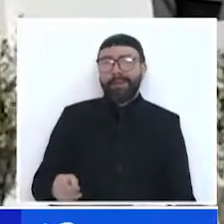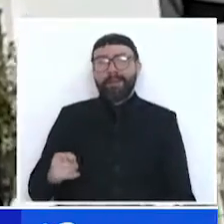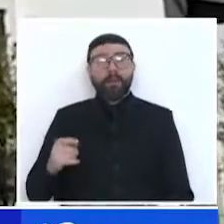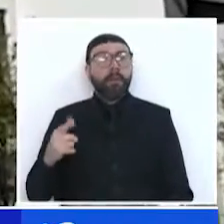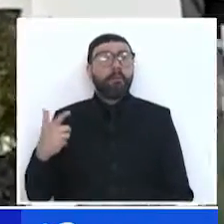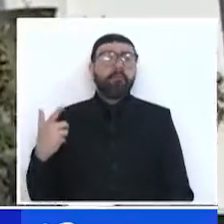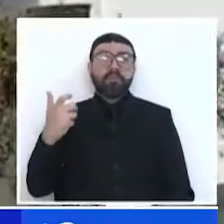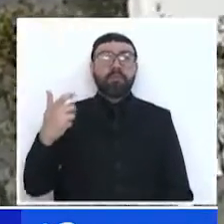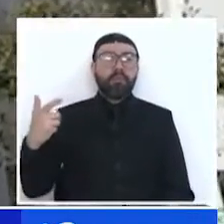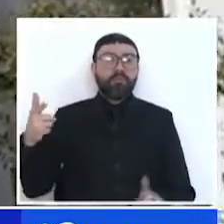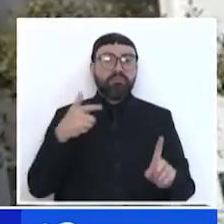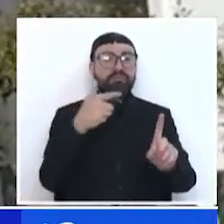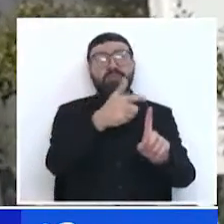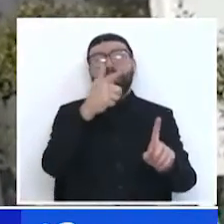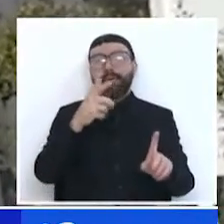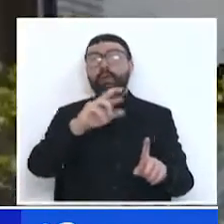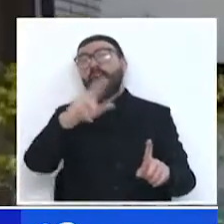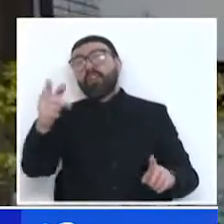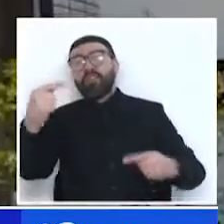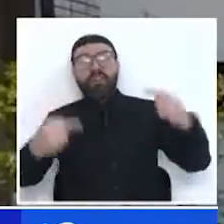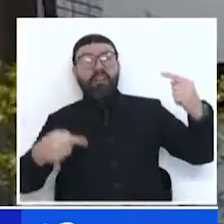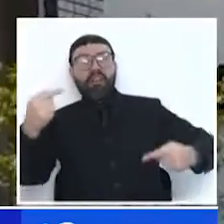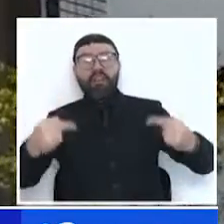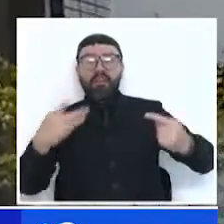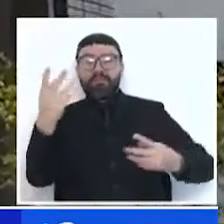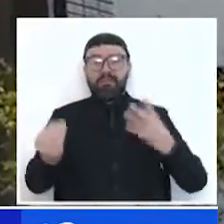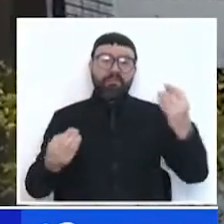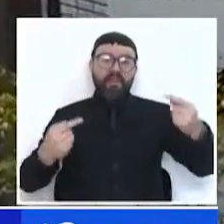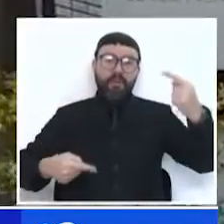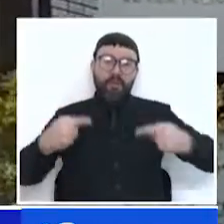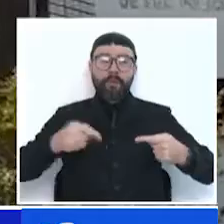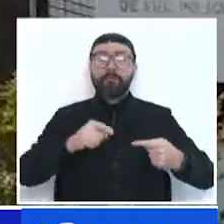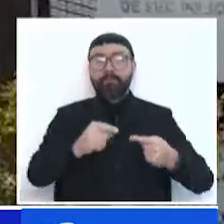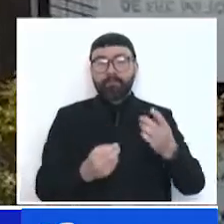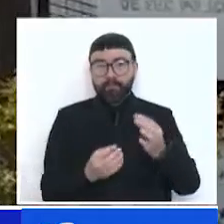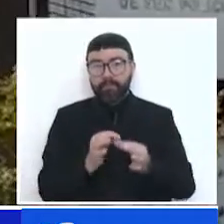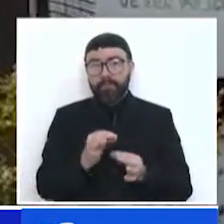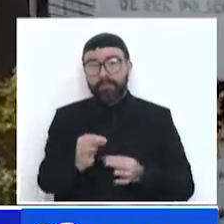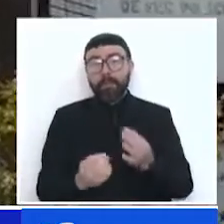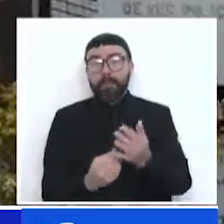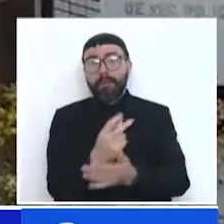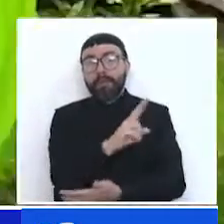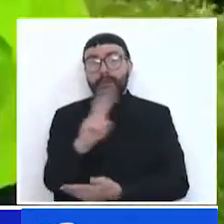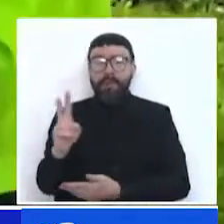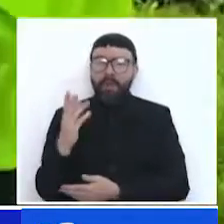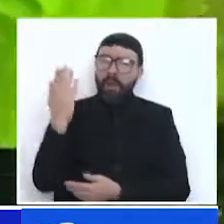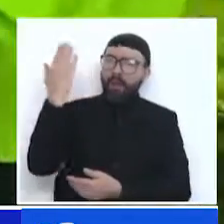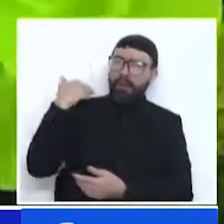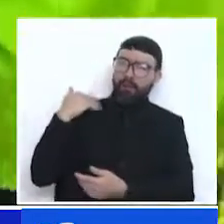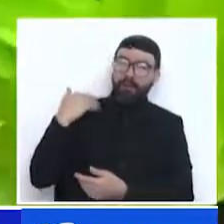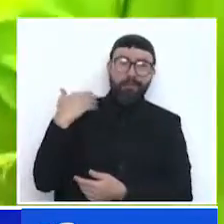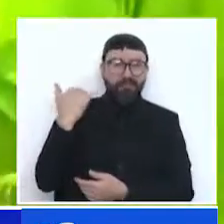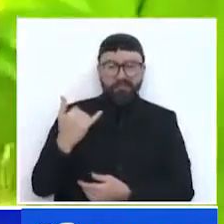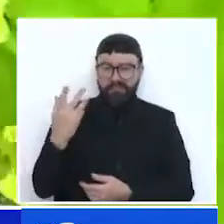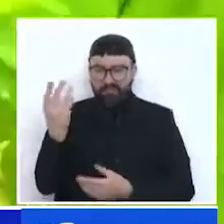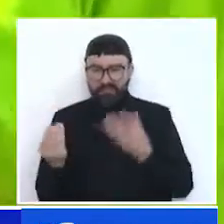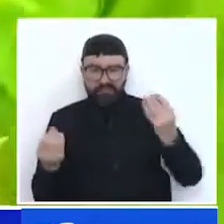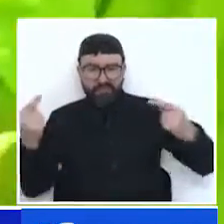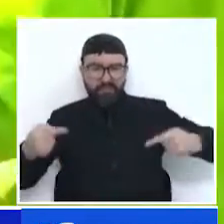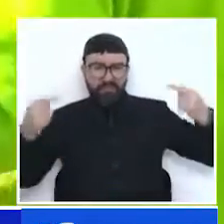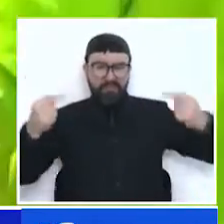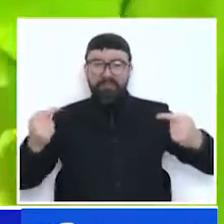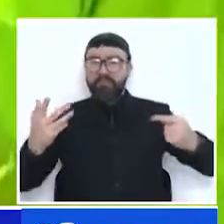perdida por la intolerancia de otras personas que residen en el municipio de Villa María, que desde hace tiempo atrás vienen en rencillas por